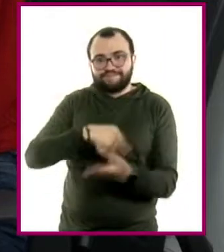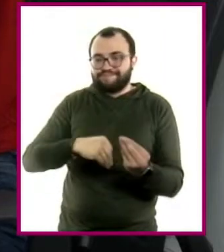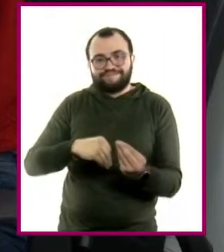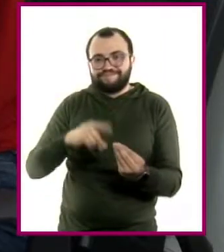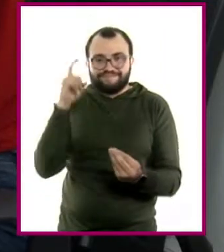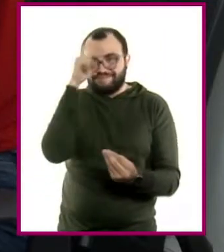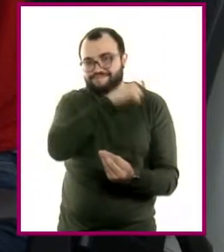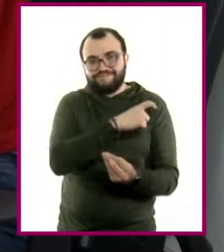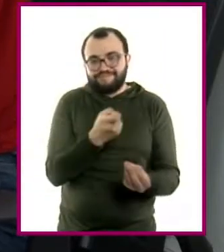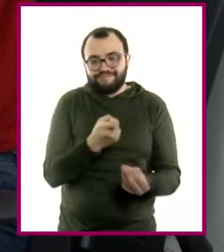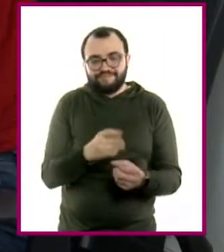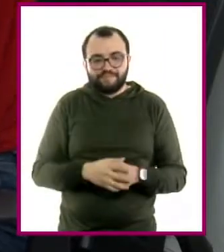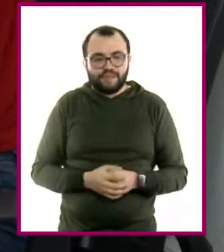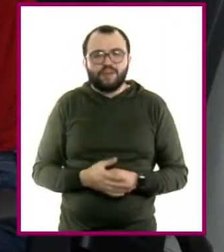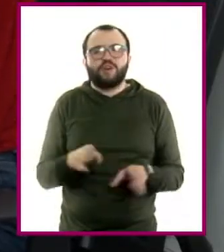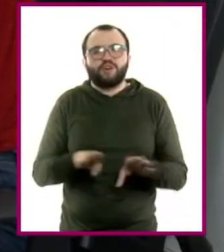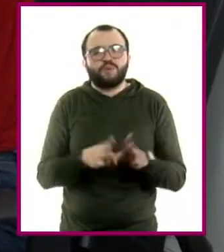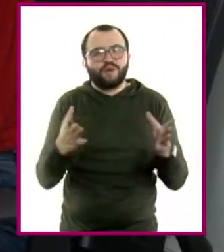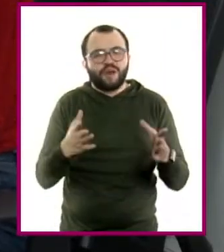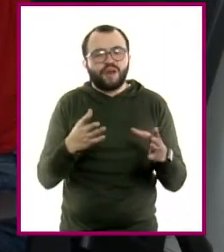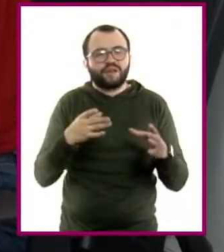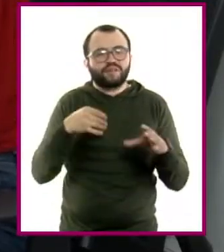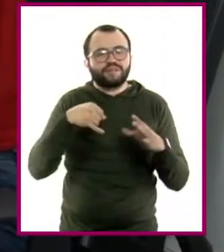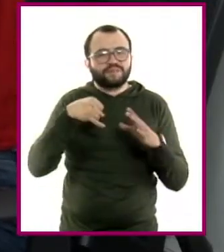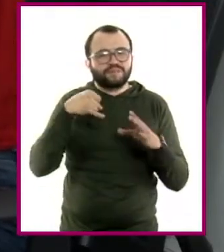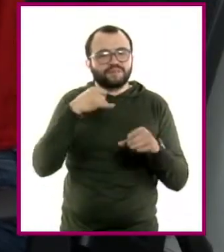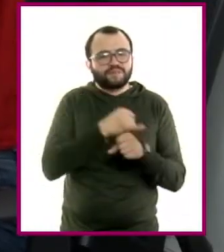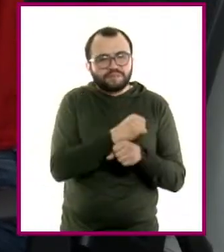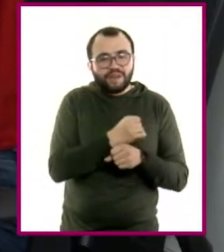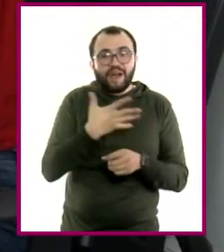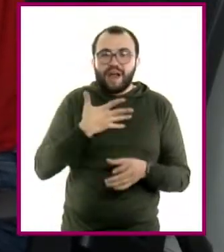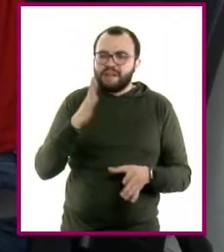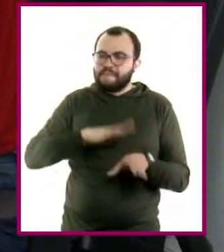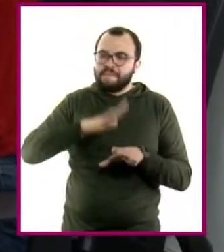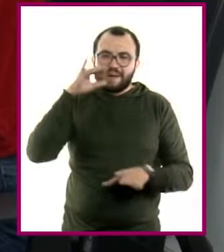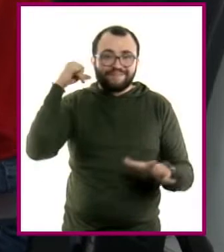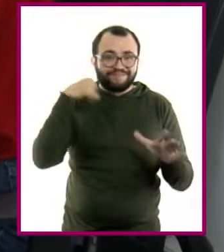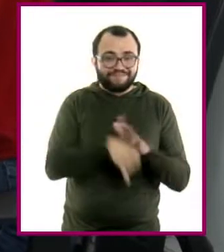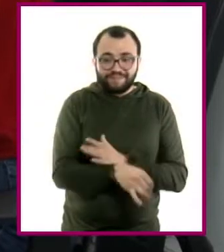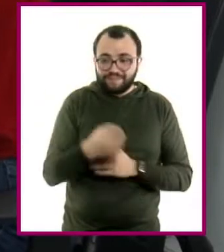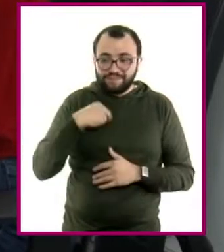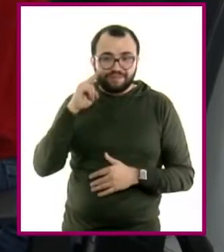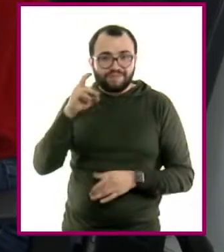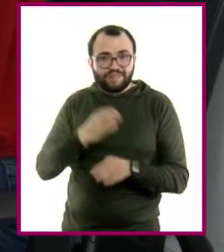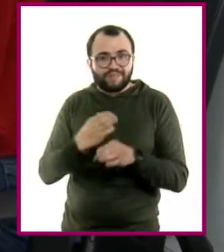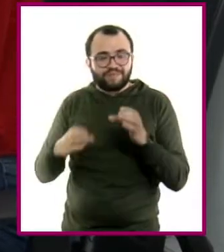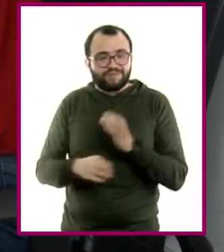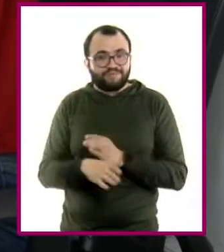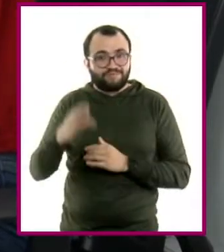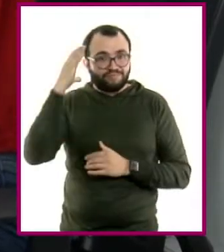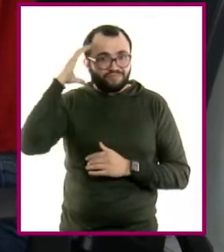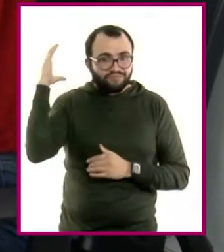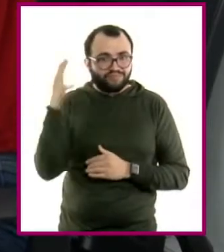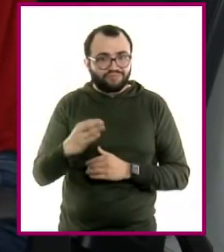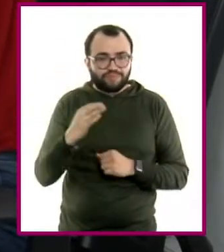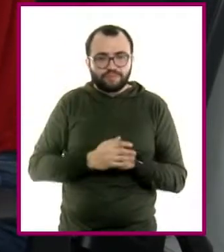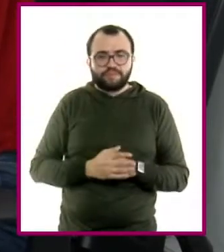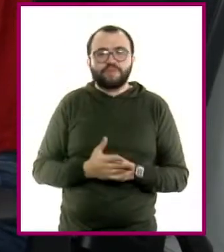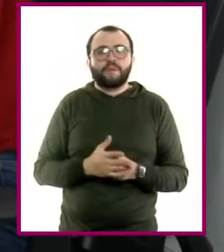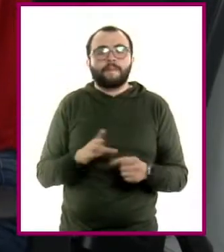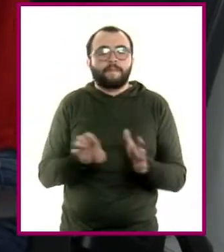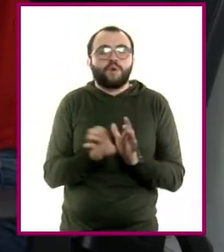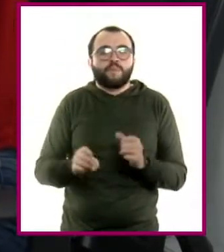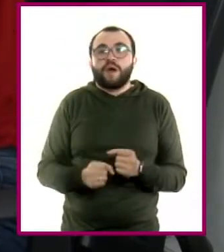Chicos, ¿cómo van con su investigación? Estamos indagando a fondo y encontramos cosas tremendas. Por ejemplo, algunos de los